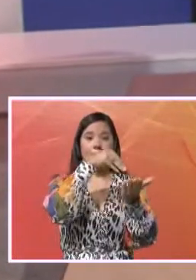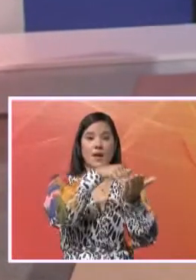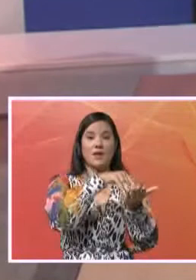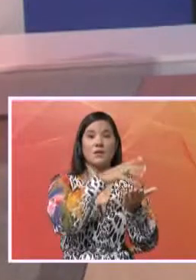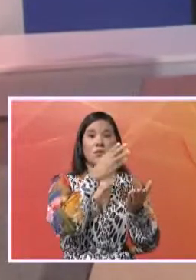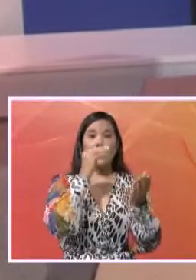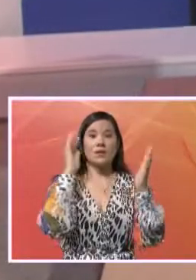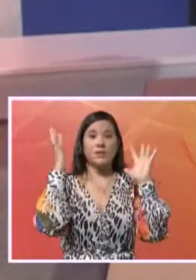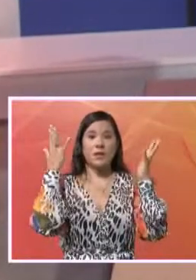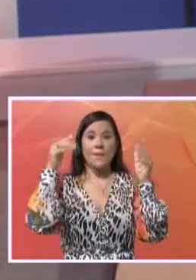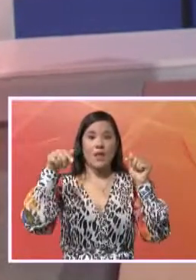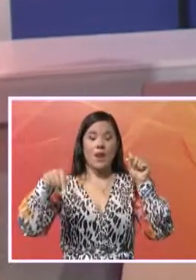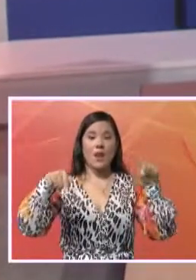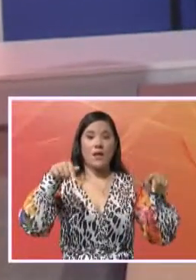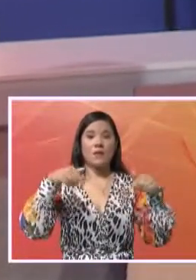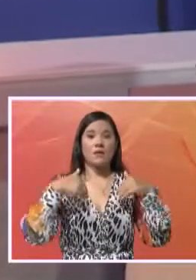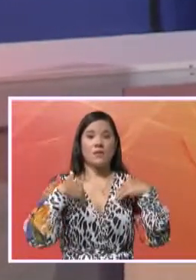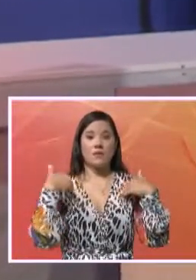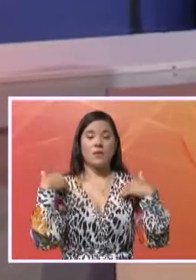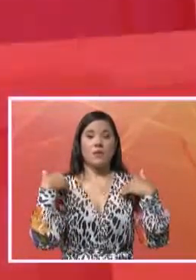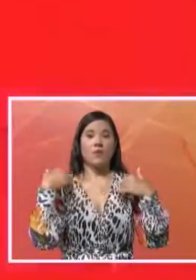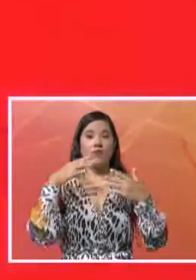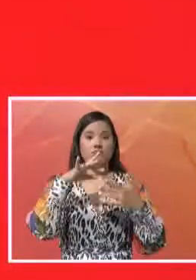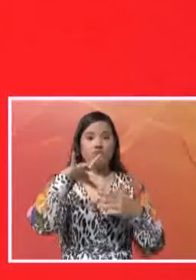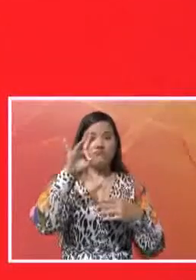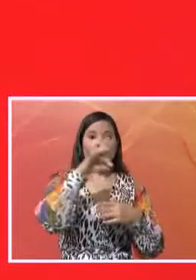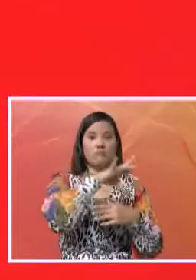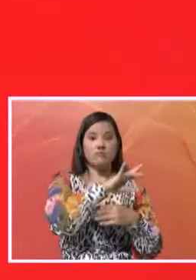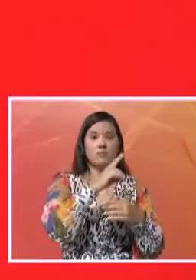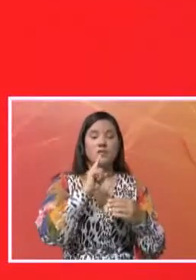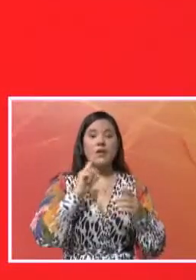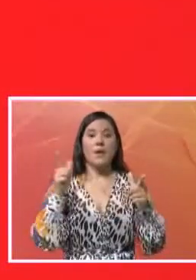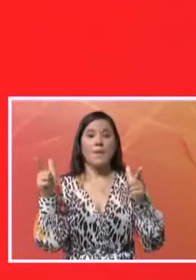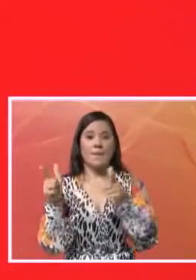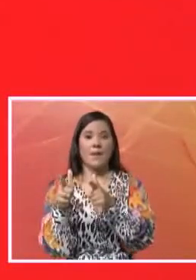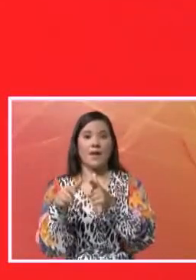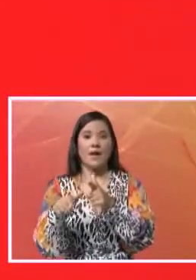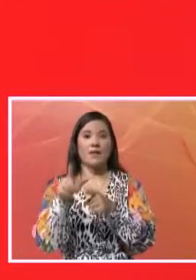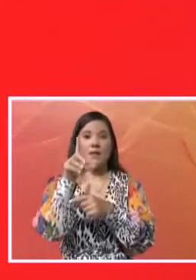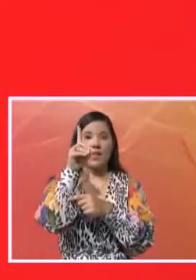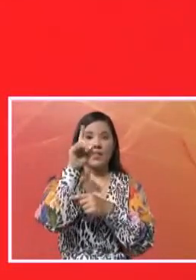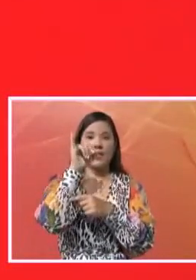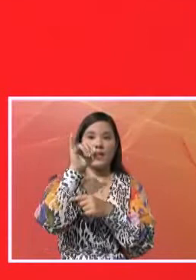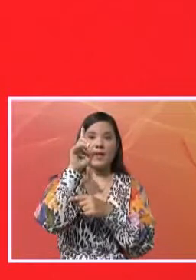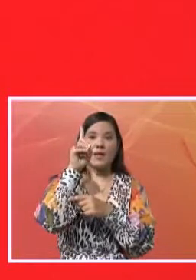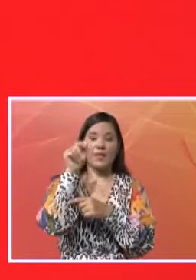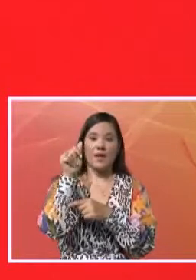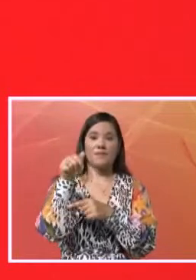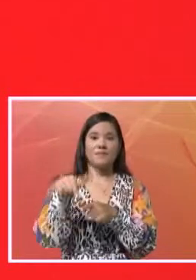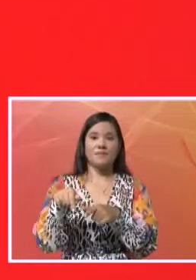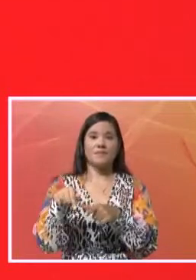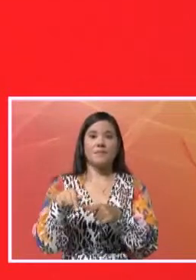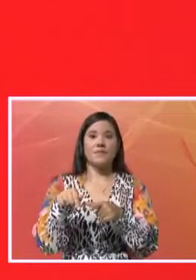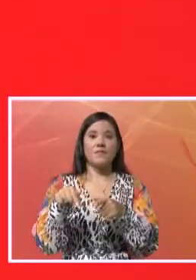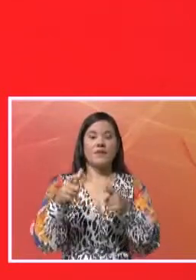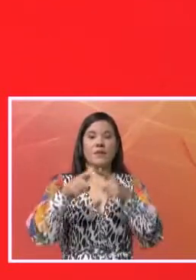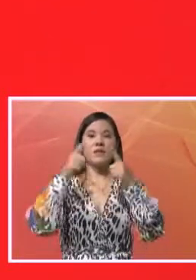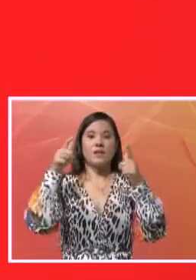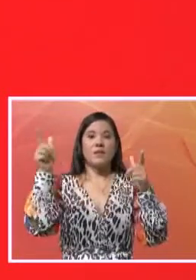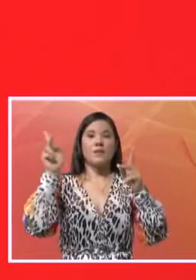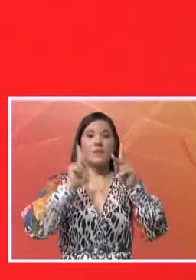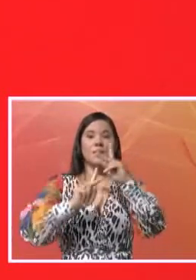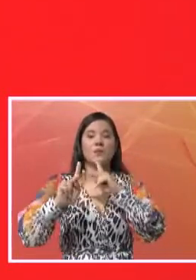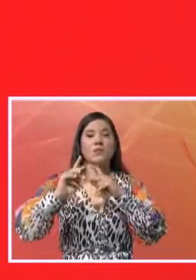sambil que abrimos en nuestra gestión todavía nos queda chiquita la vida la cantidad de personas que nos